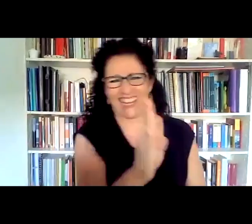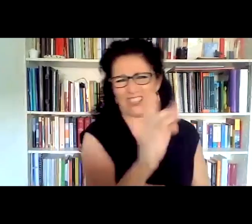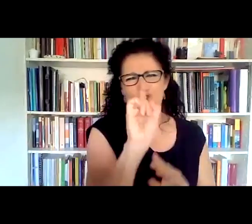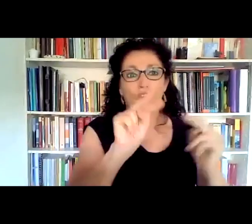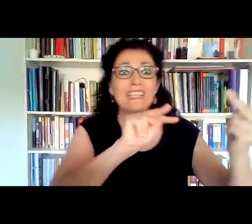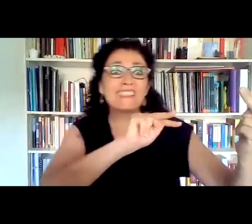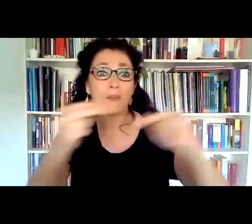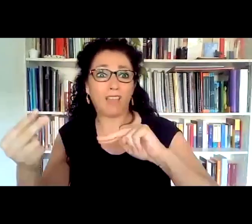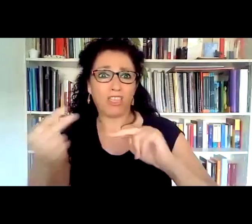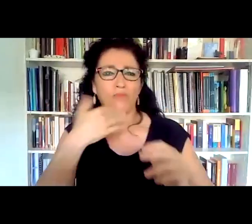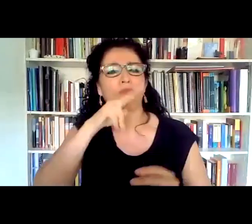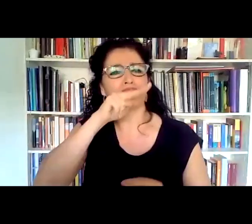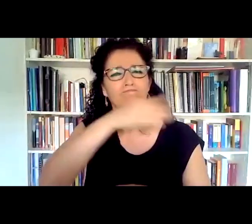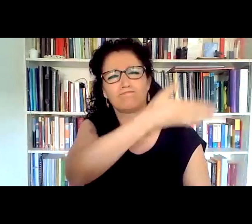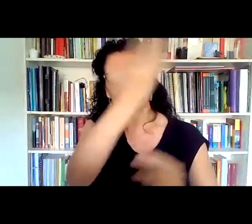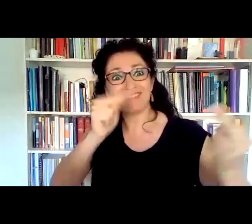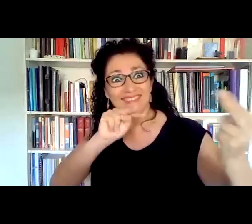sí.